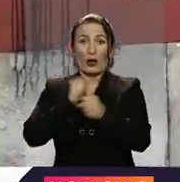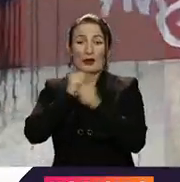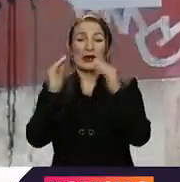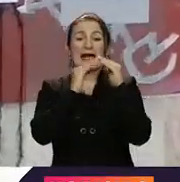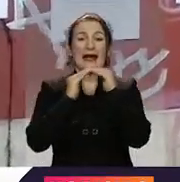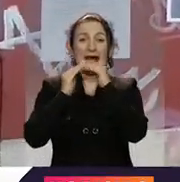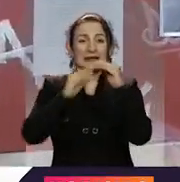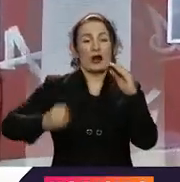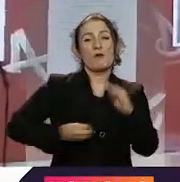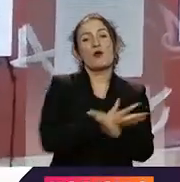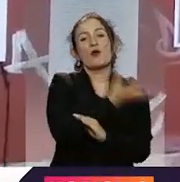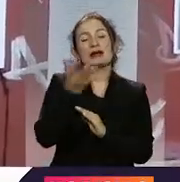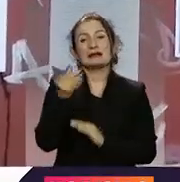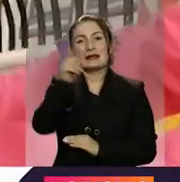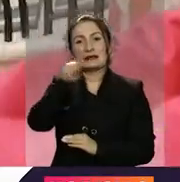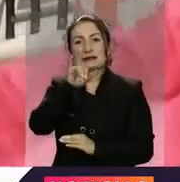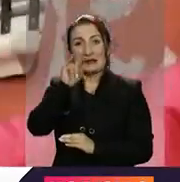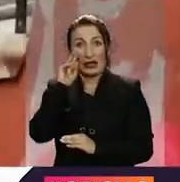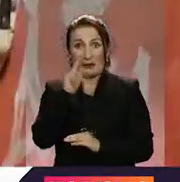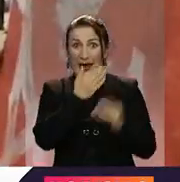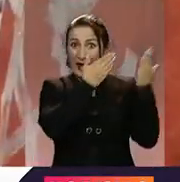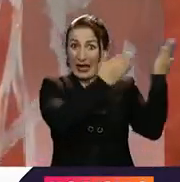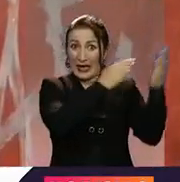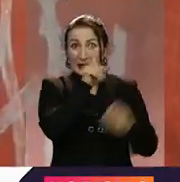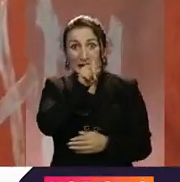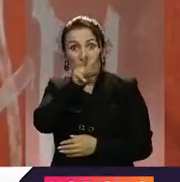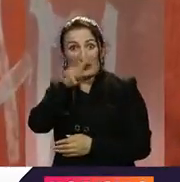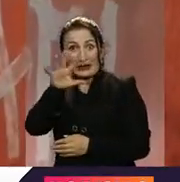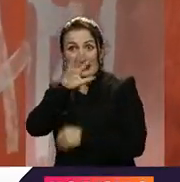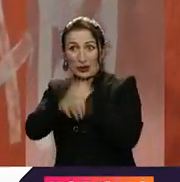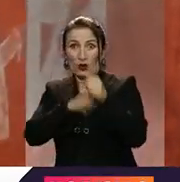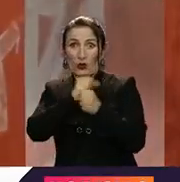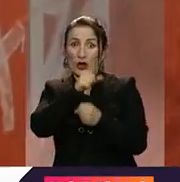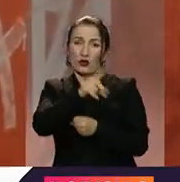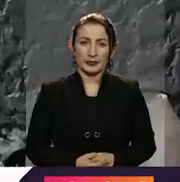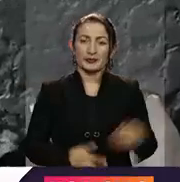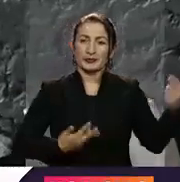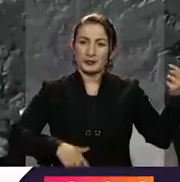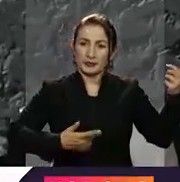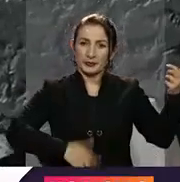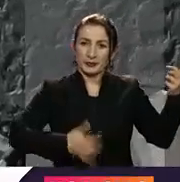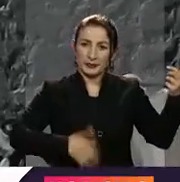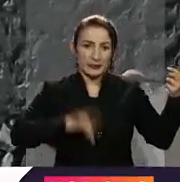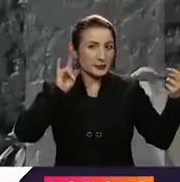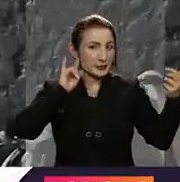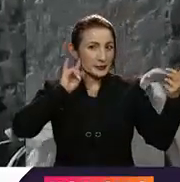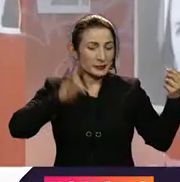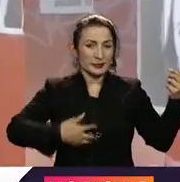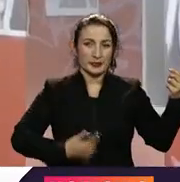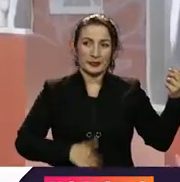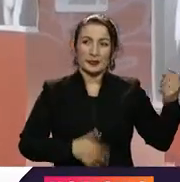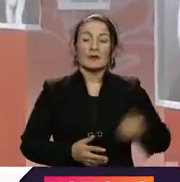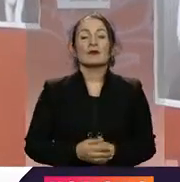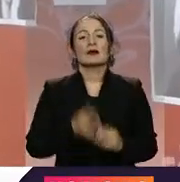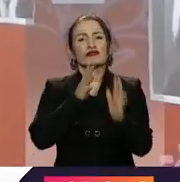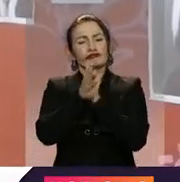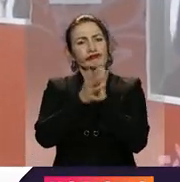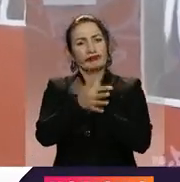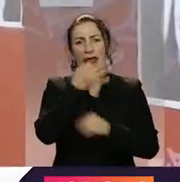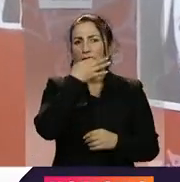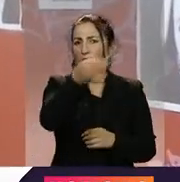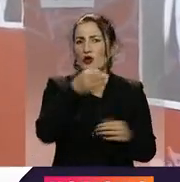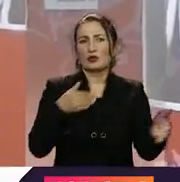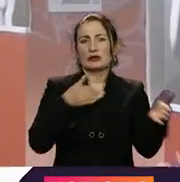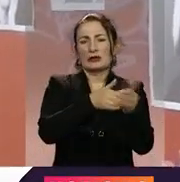En las últimas horas, trabajadores y escritores organizaron un plantón frente a la Casa de Poesía Silva como protesta por